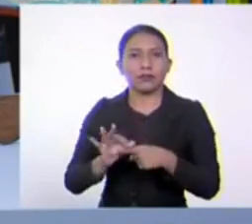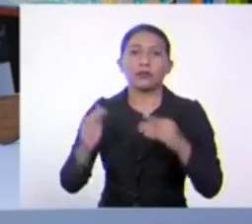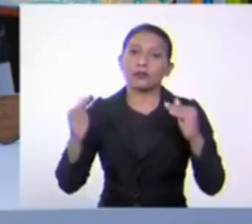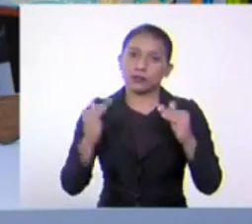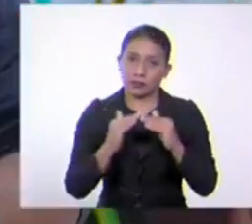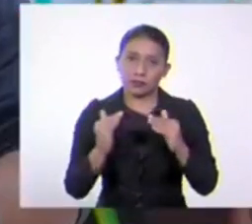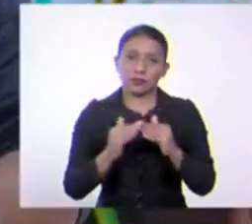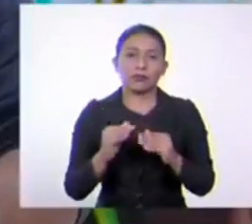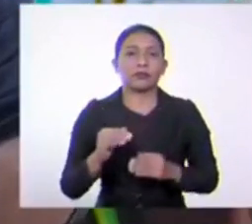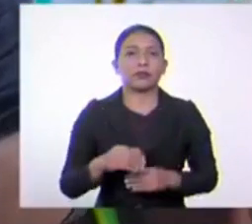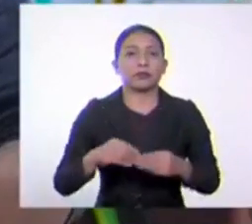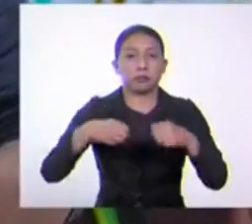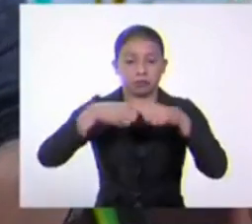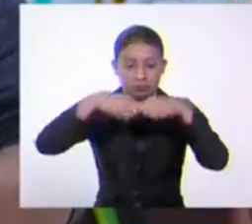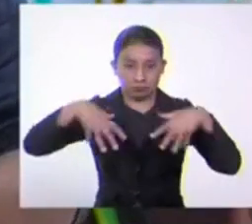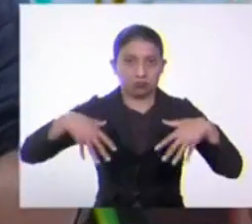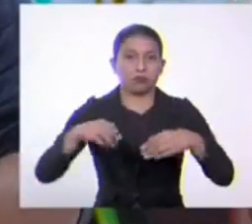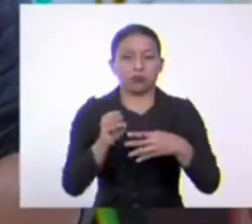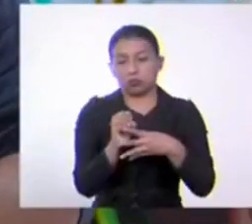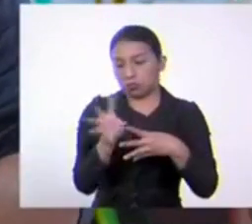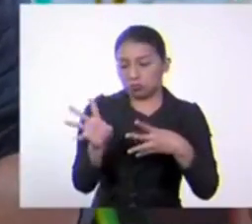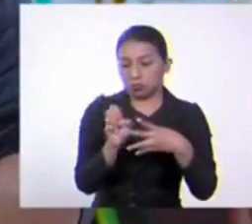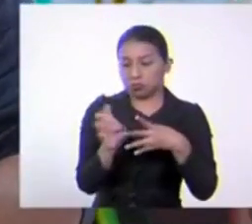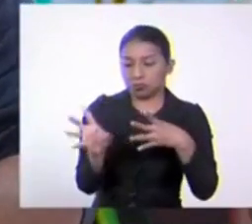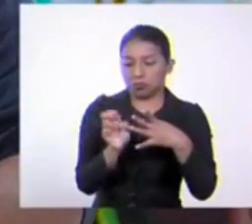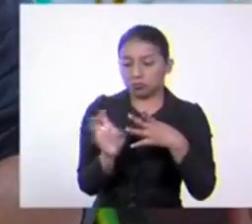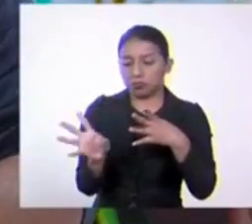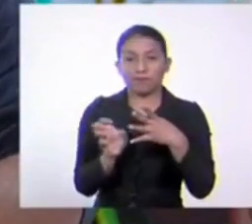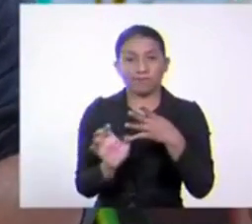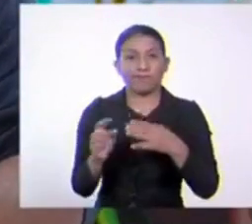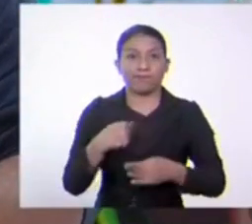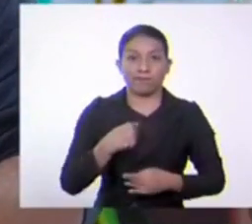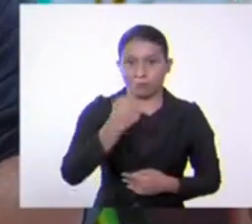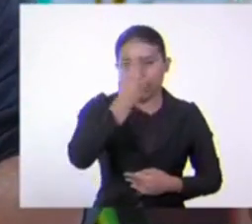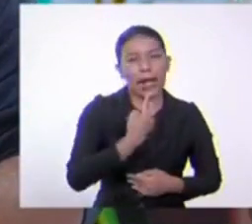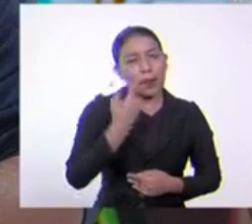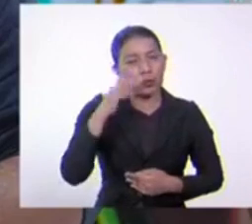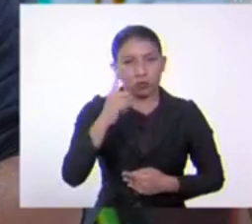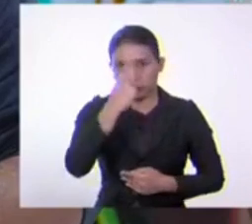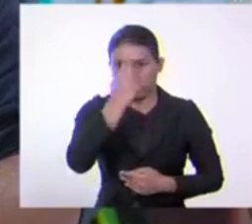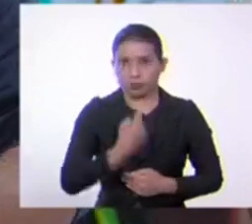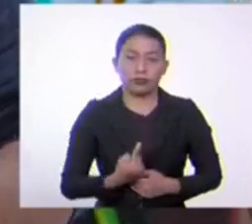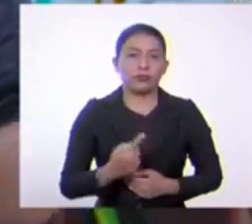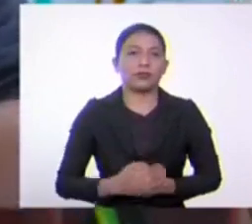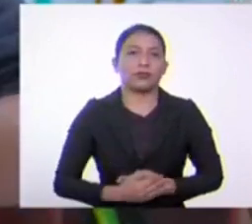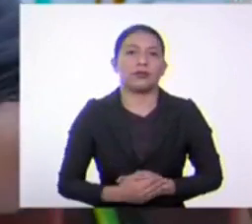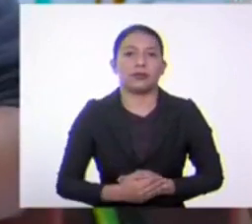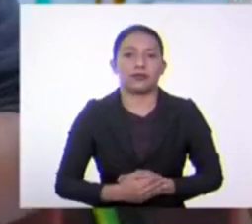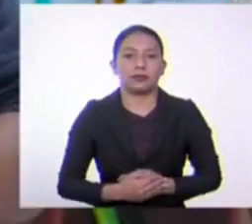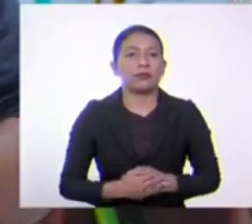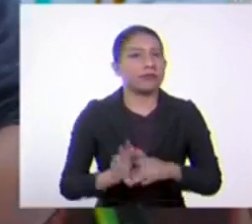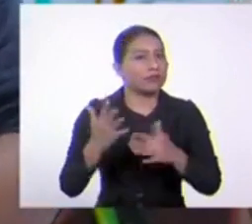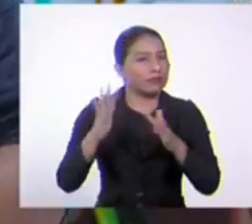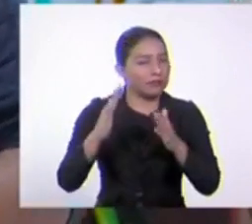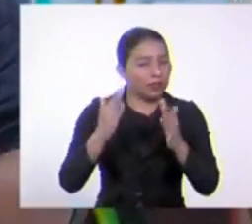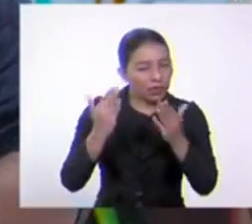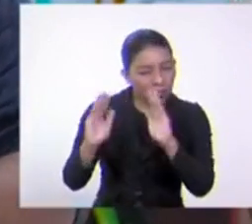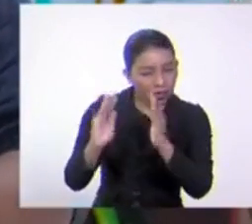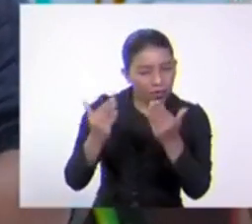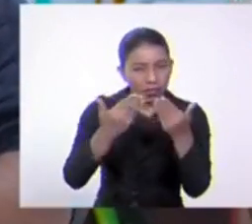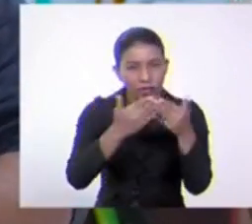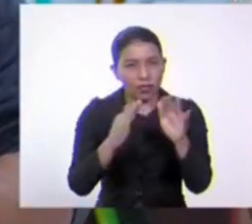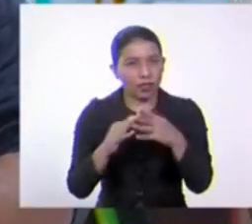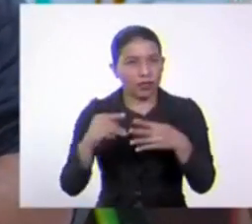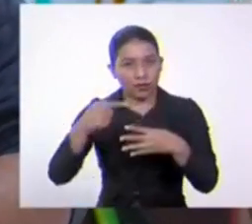diferentes subtipos. Tomando como base al ser humano, se han podido delimitar o se han podido diferenciar los